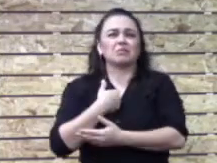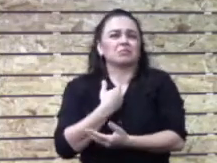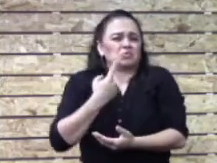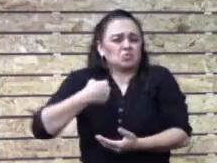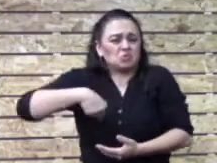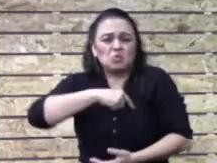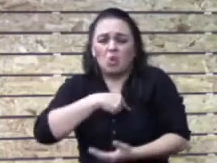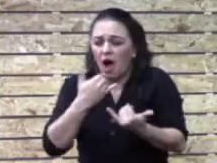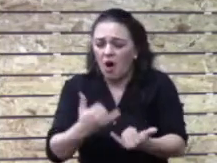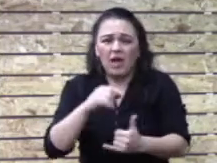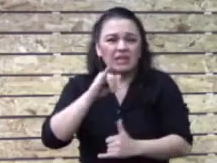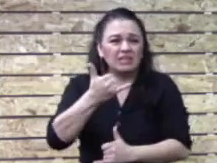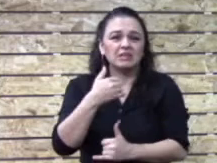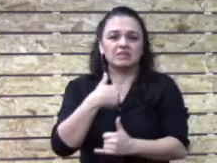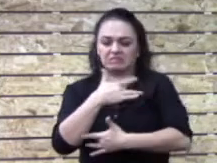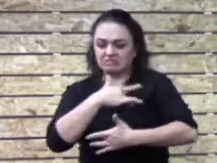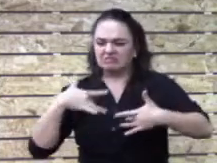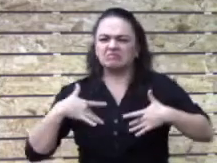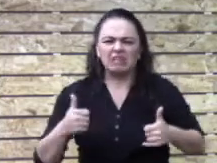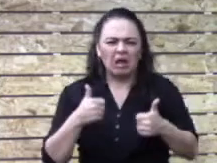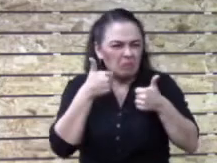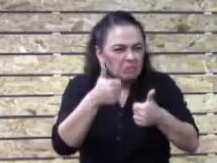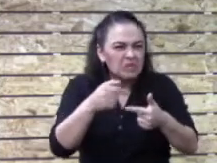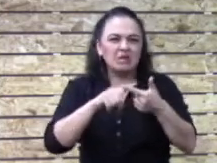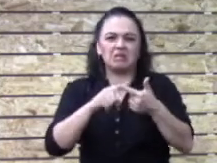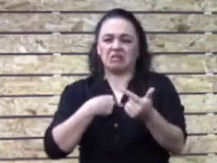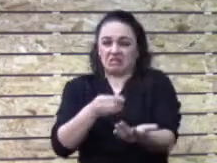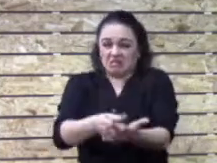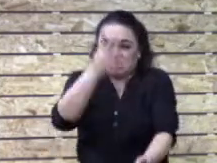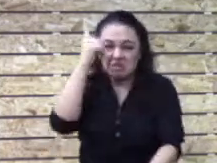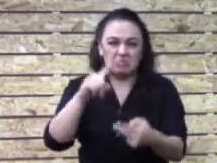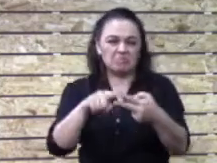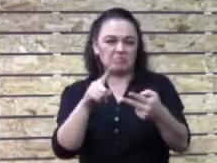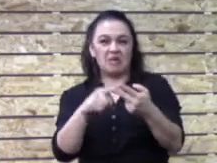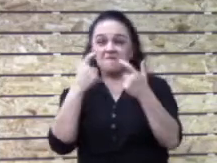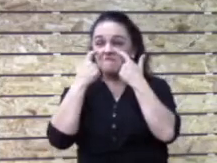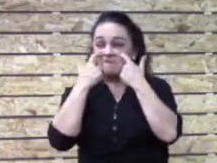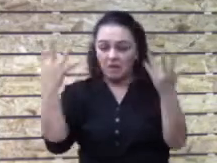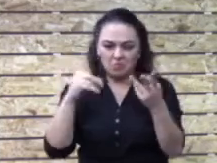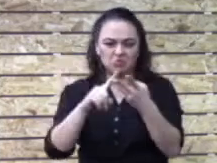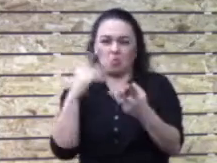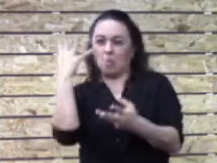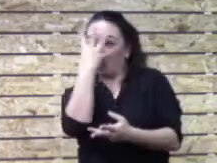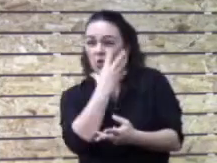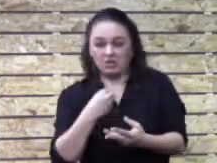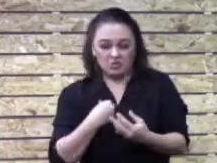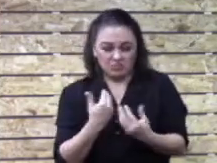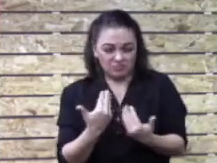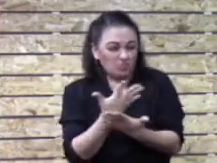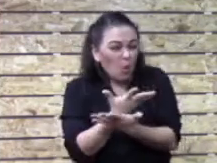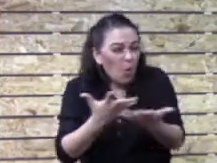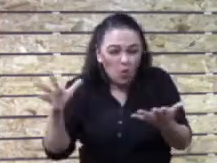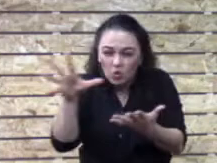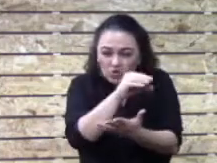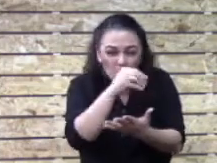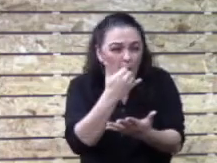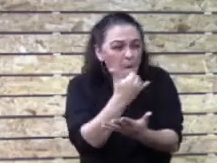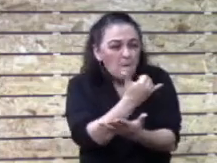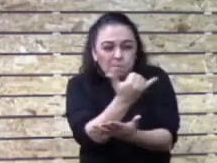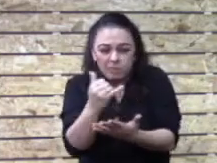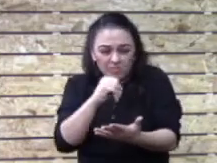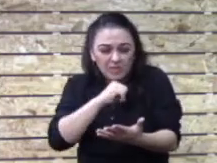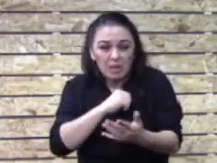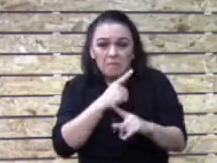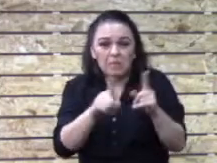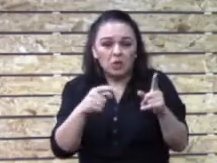seguridad eterna de salvación. Ven a Cristo Jesús. Él es el gozo de tu corazón. El Salmo 91 no está escrito para